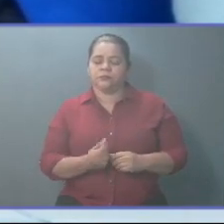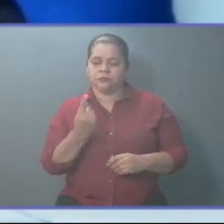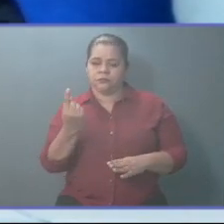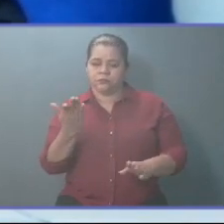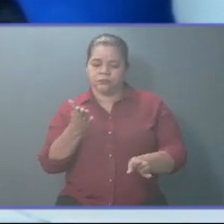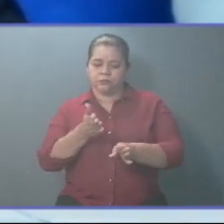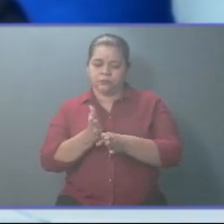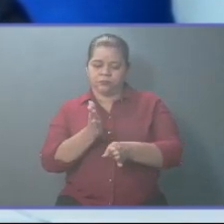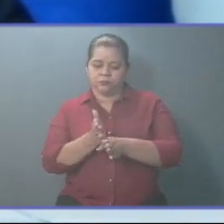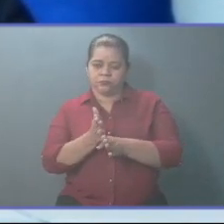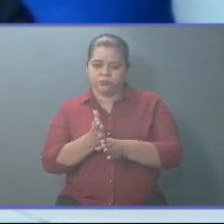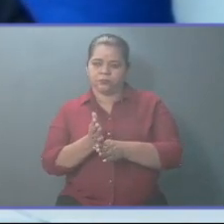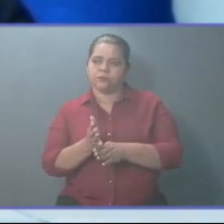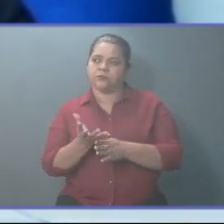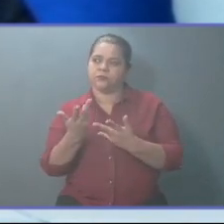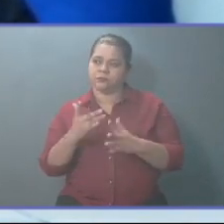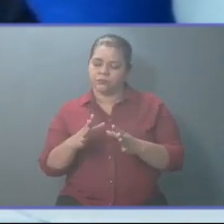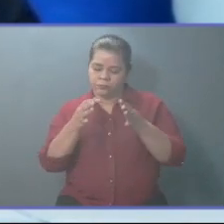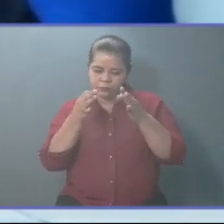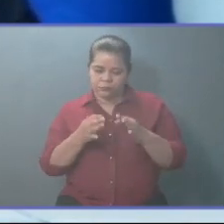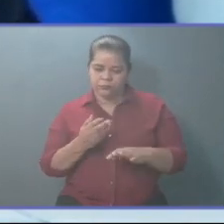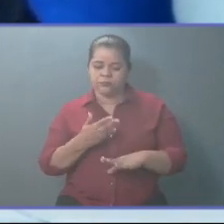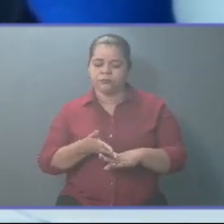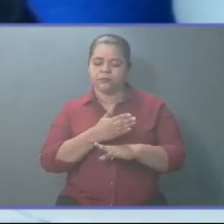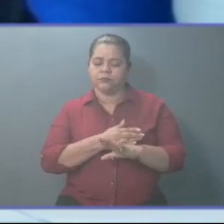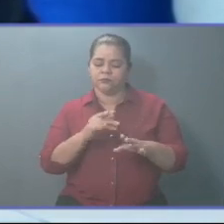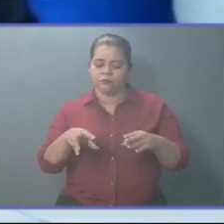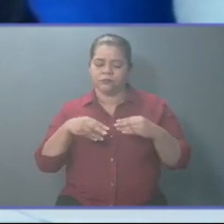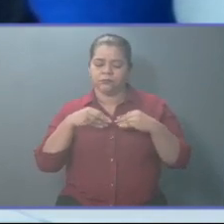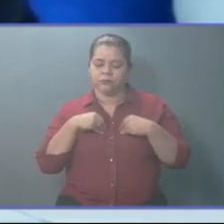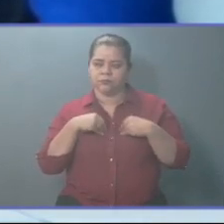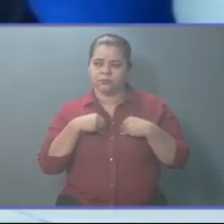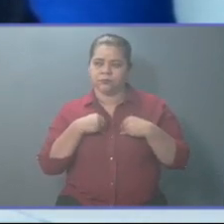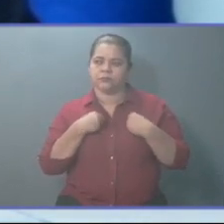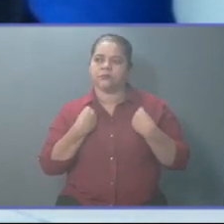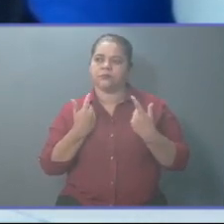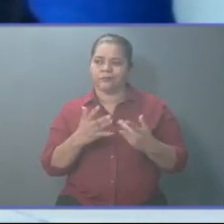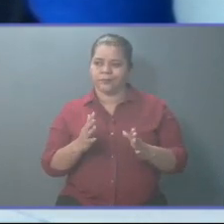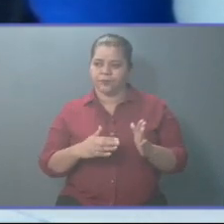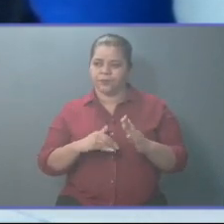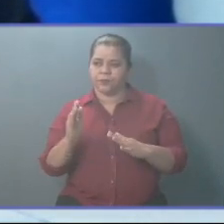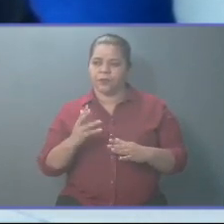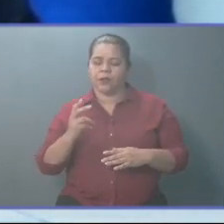profesionales que muy dignamente han aceptado este reto, y ese es el propósito,